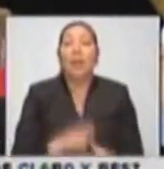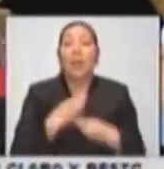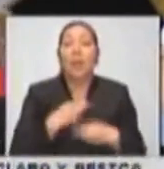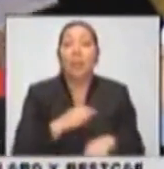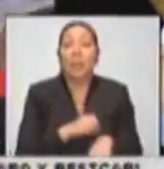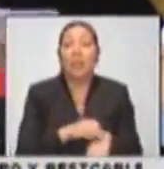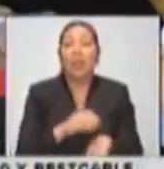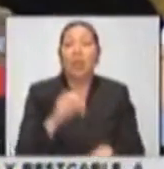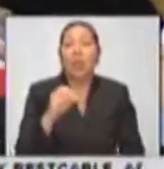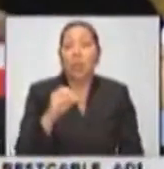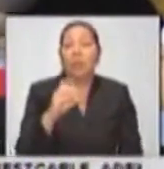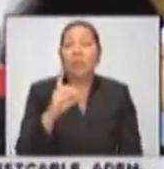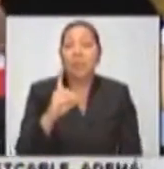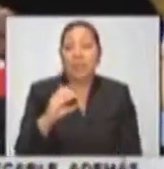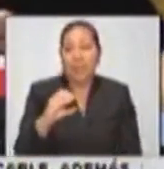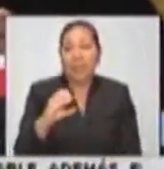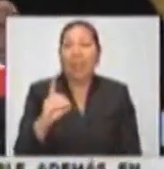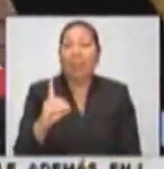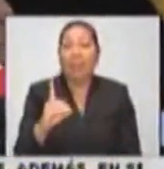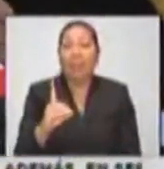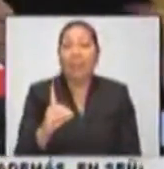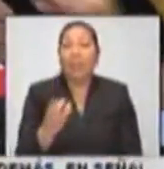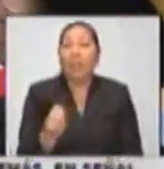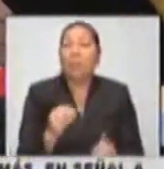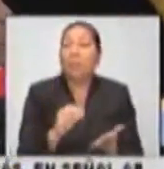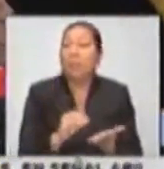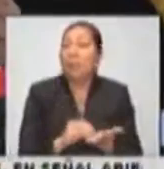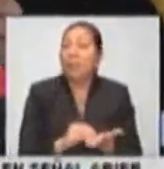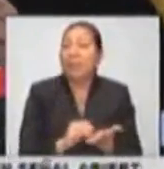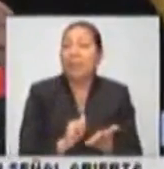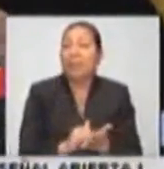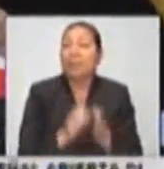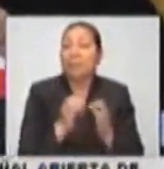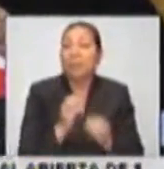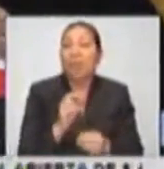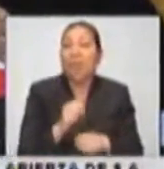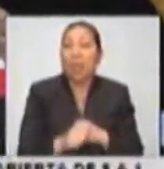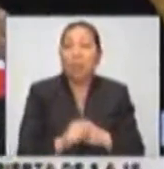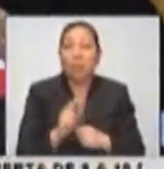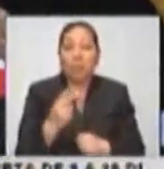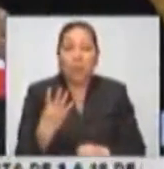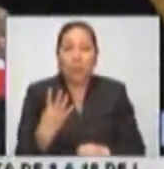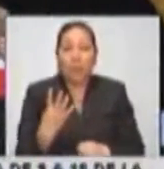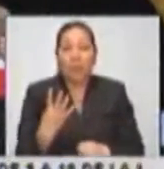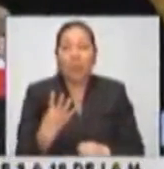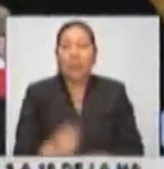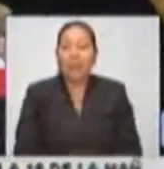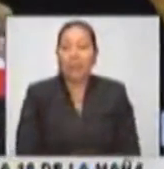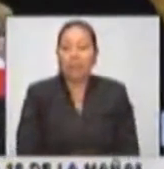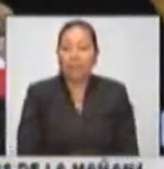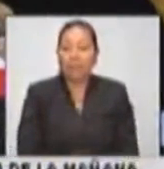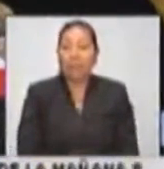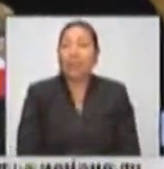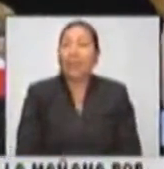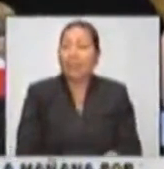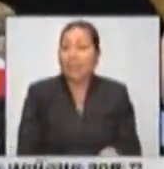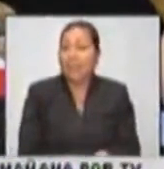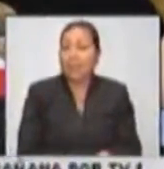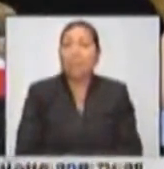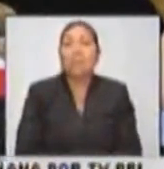del Consejo de la OCDE toman como claves, y eso fue definido en el 2004. Siguiente, por favor. Y